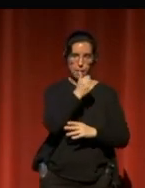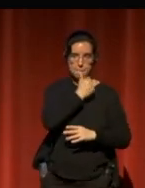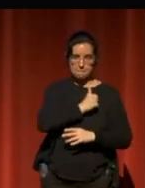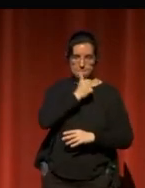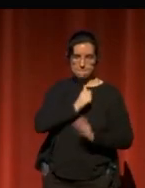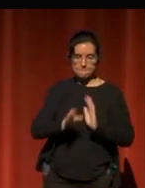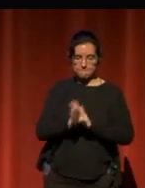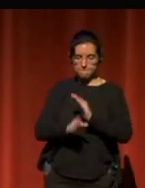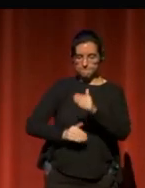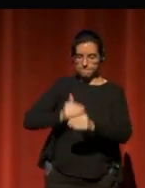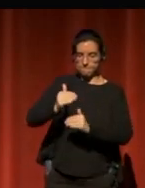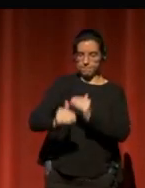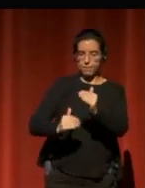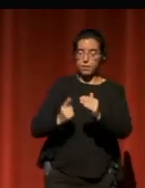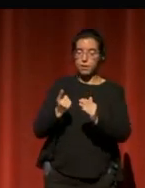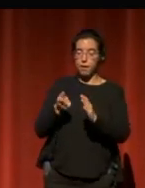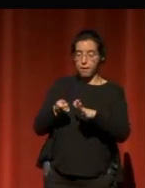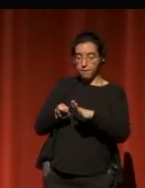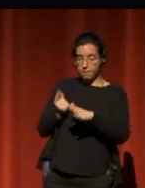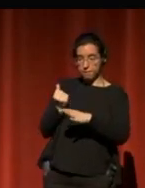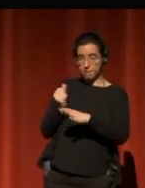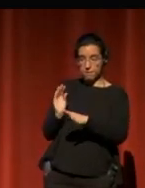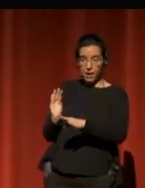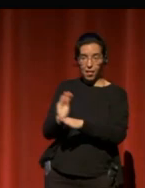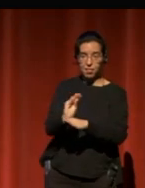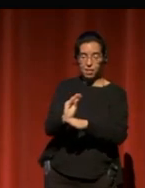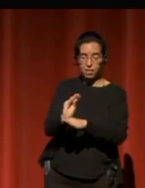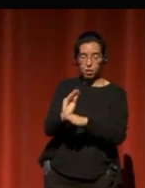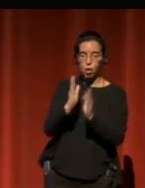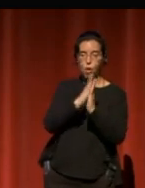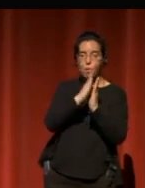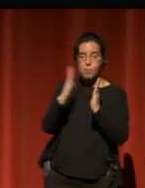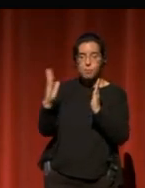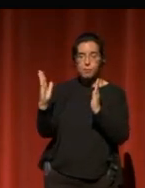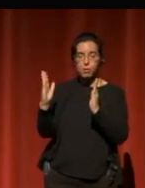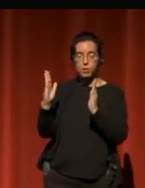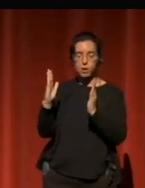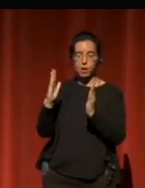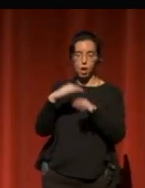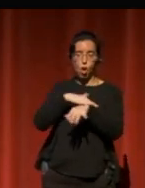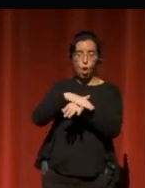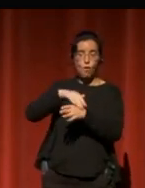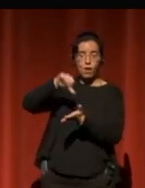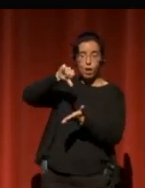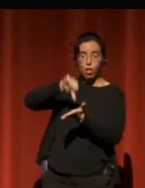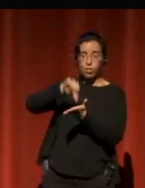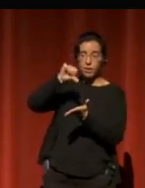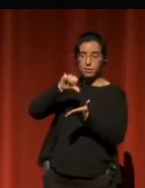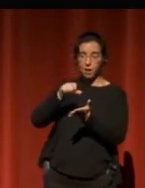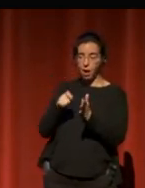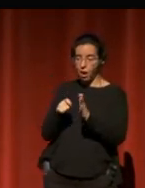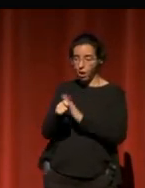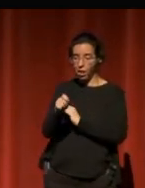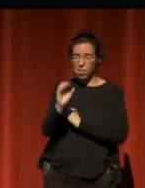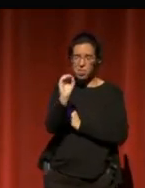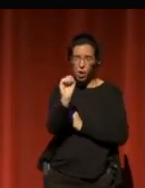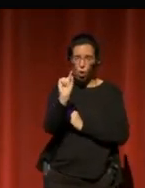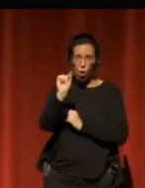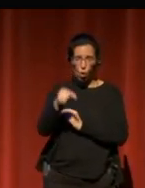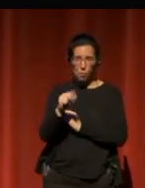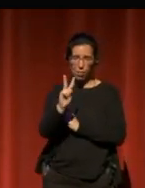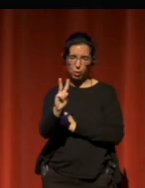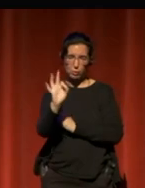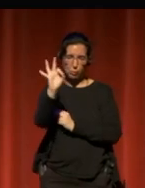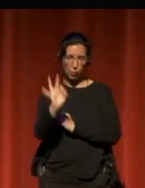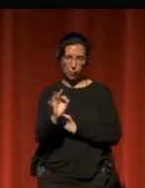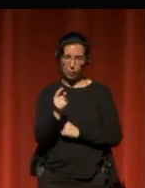de la financiación de las bibliotecas, la aportación del Gobierno central es apenas el 0,2%.